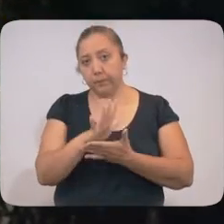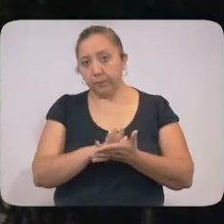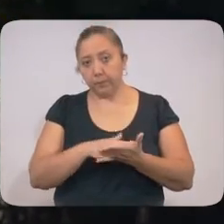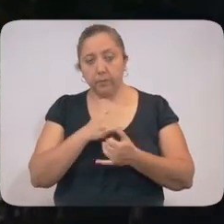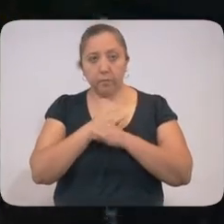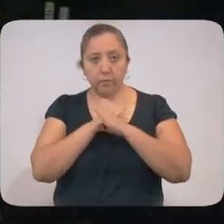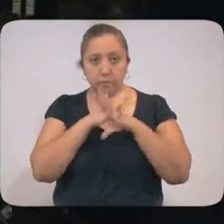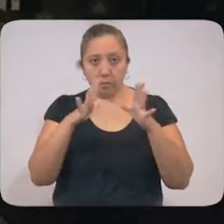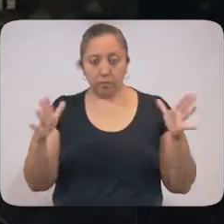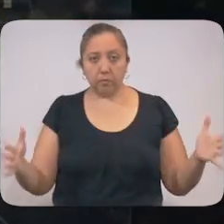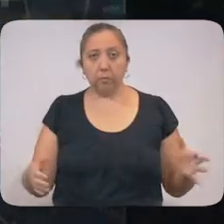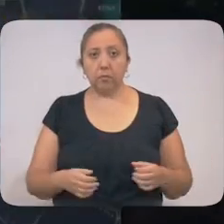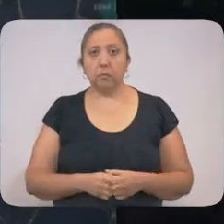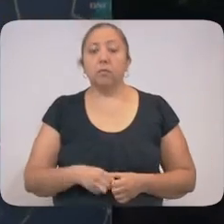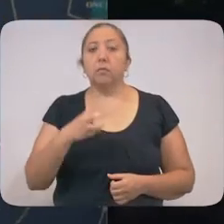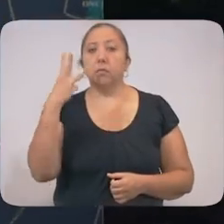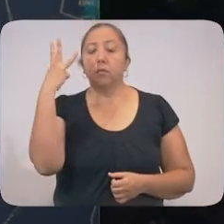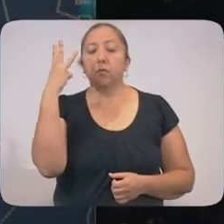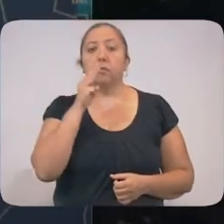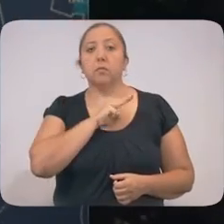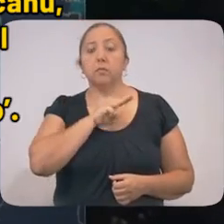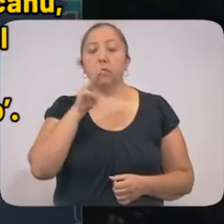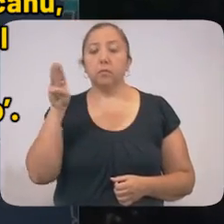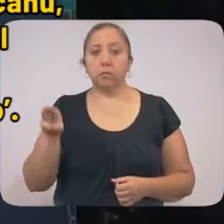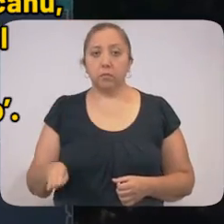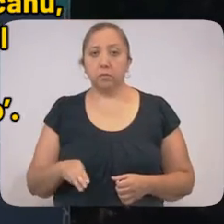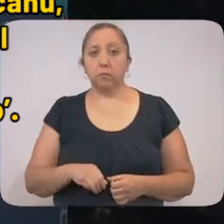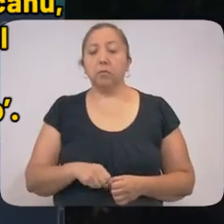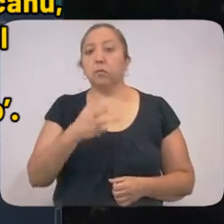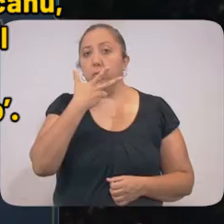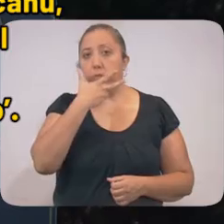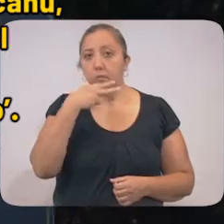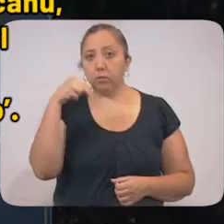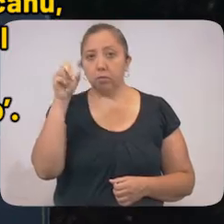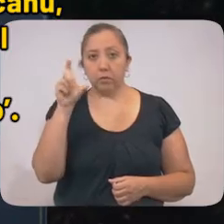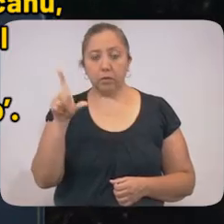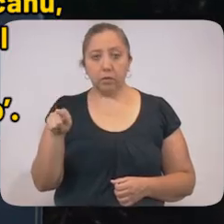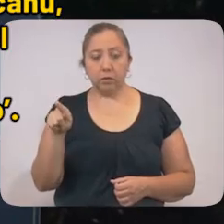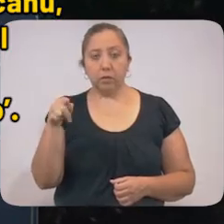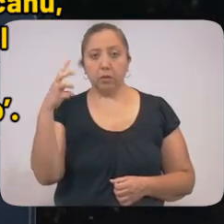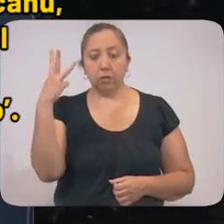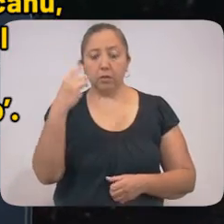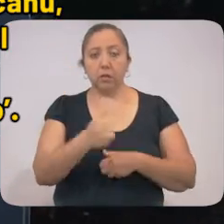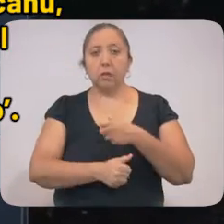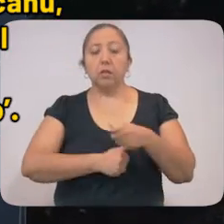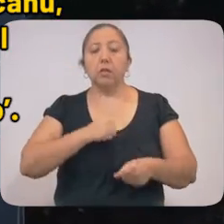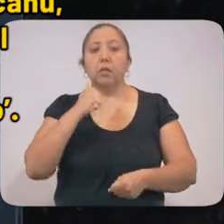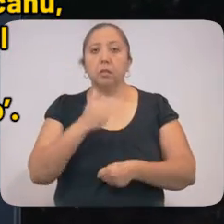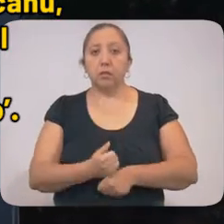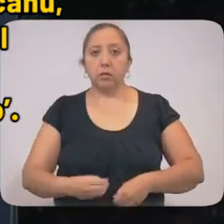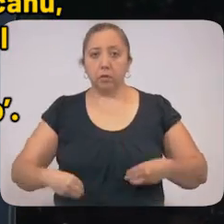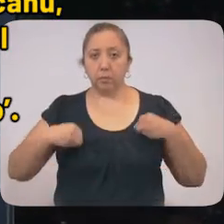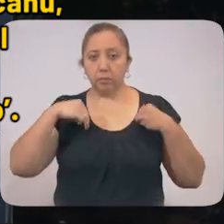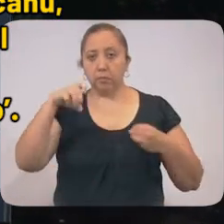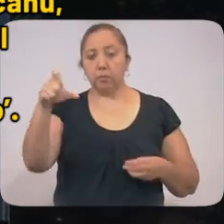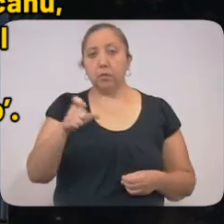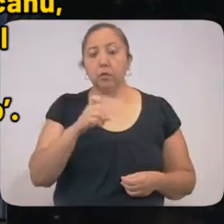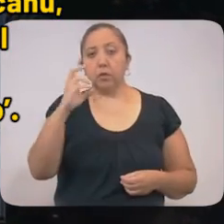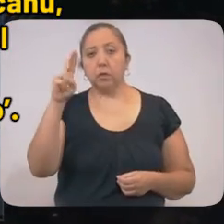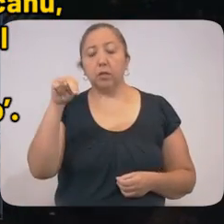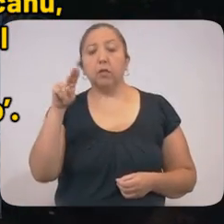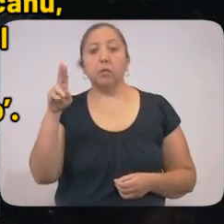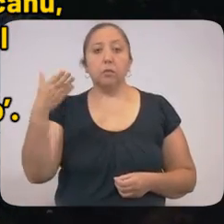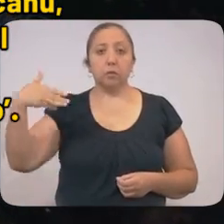Lamentablemente, en este parte médico informamos de 3 fallecimientos. Hombre de 73 años de edad, originario y residente de Mashcanú,